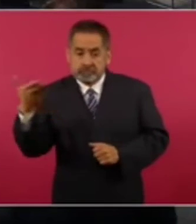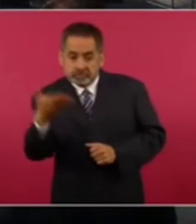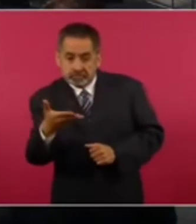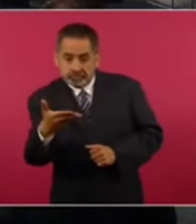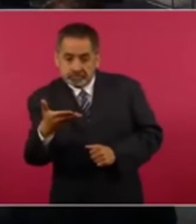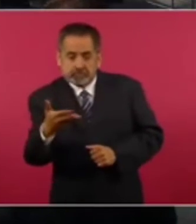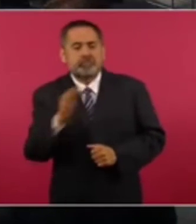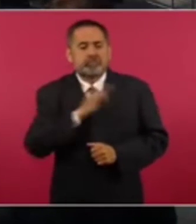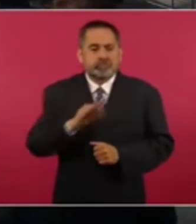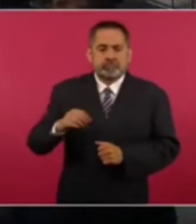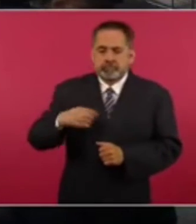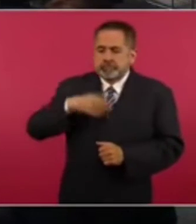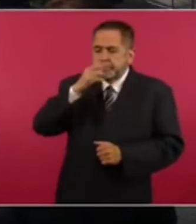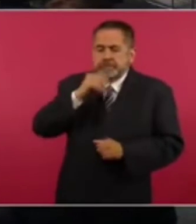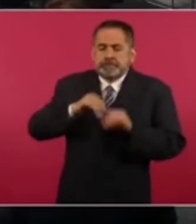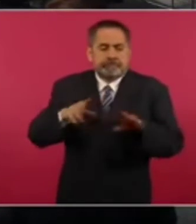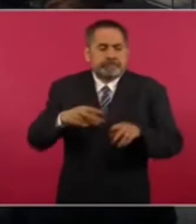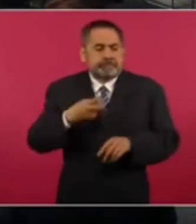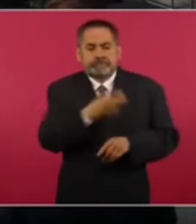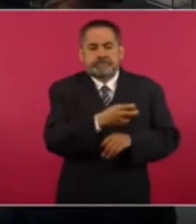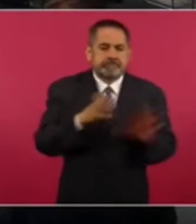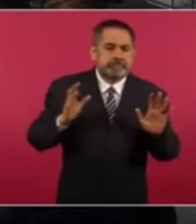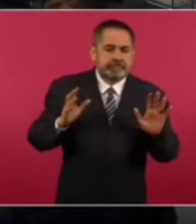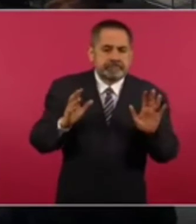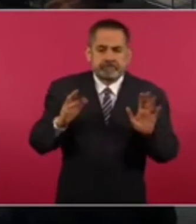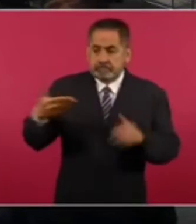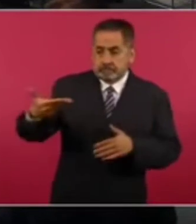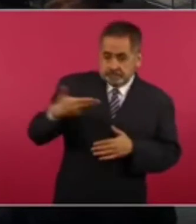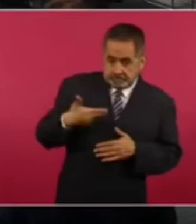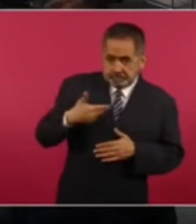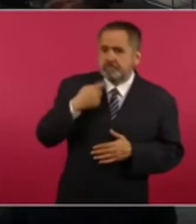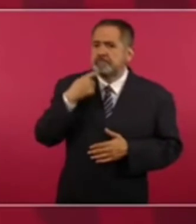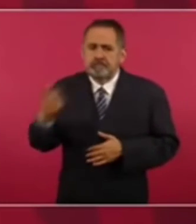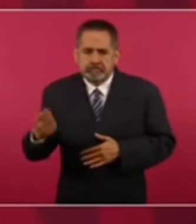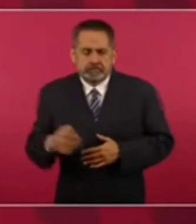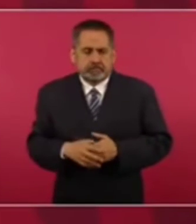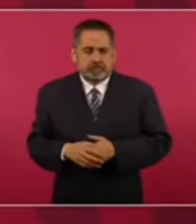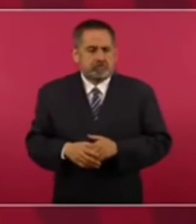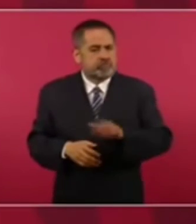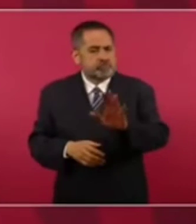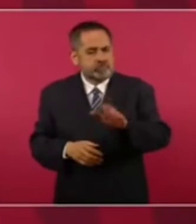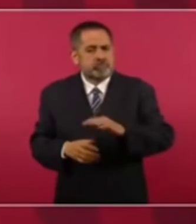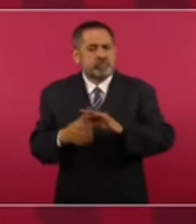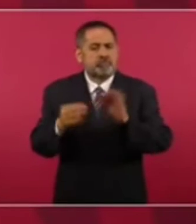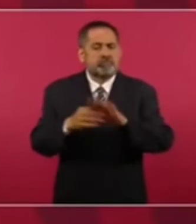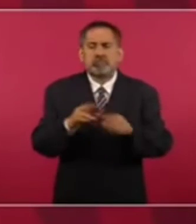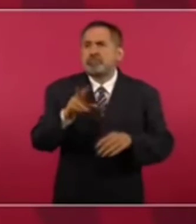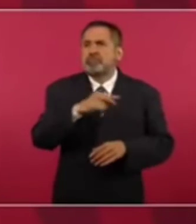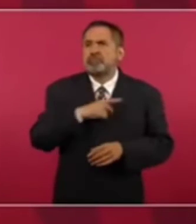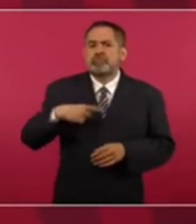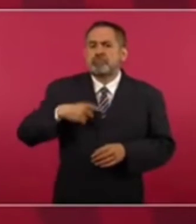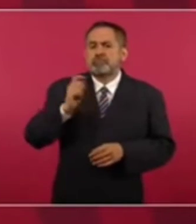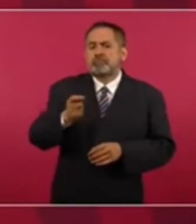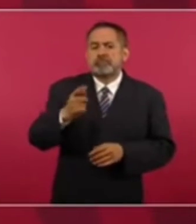no algo que nosotros cuestionamos, que no haya